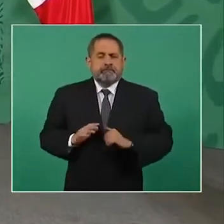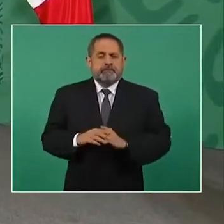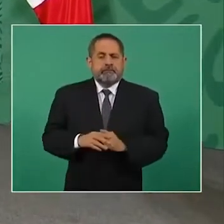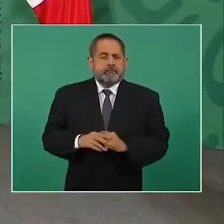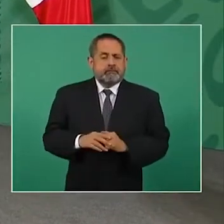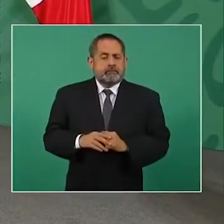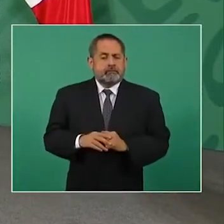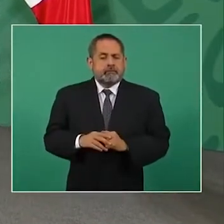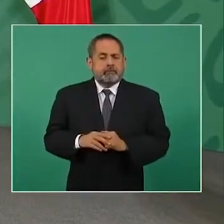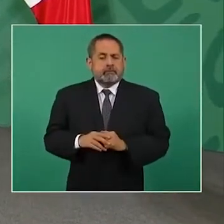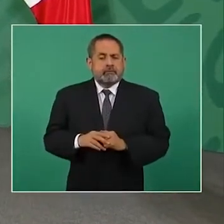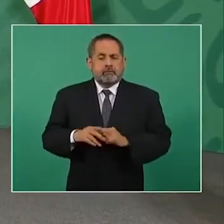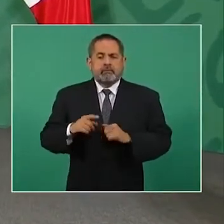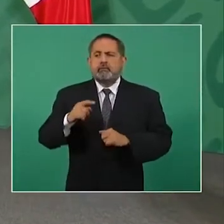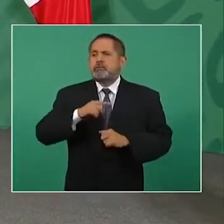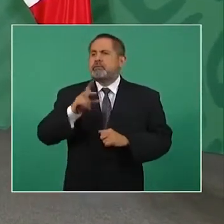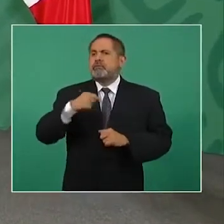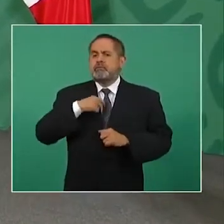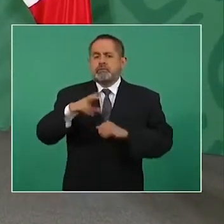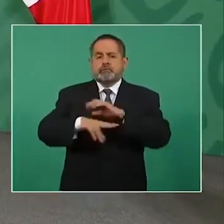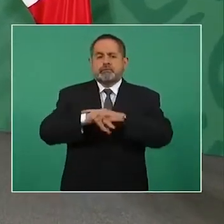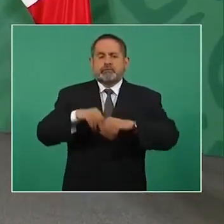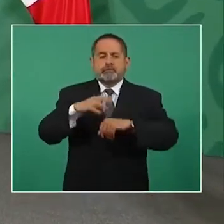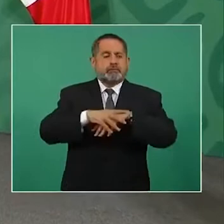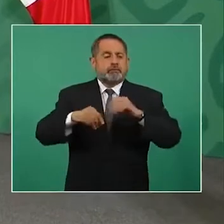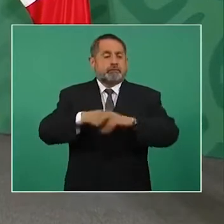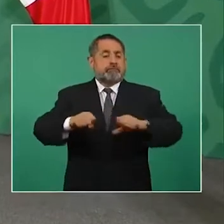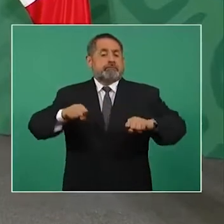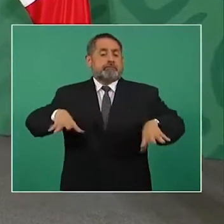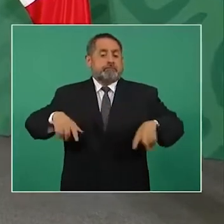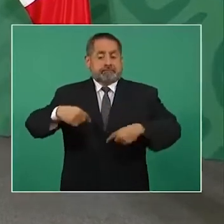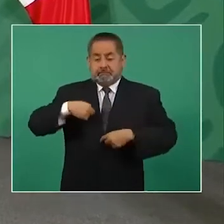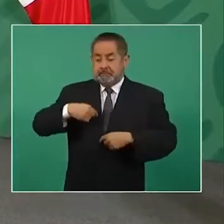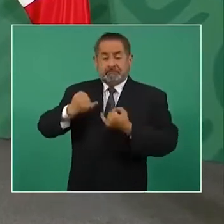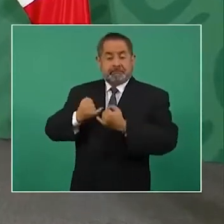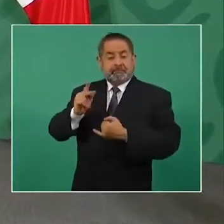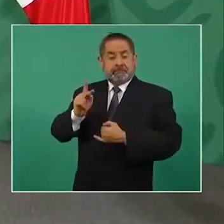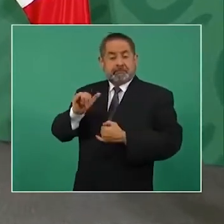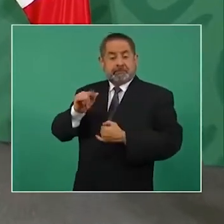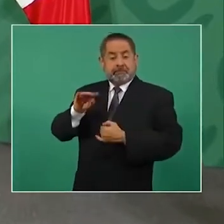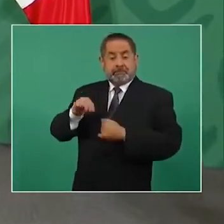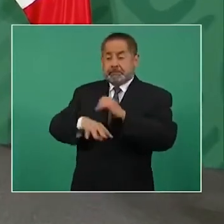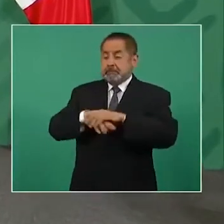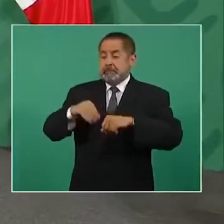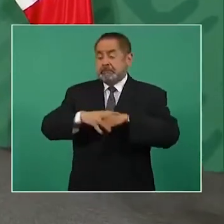no me estoy lavando las manos, no soy Poncio Pilato.